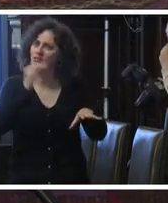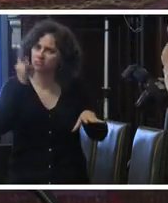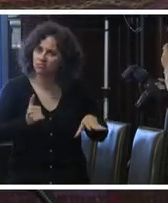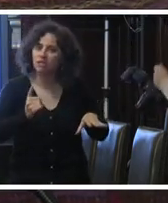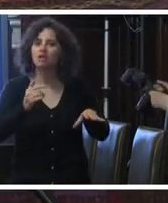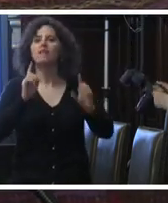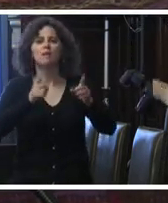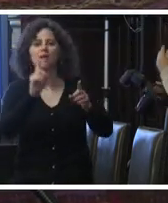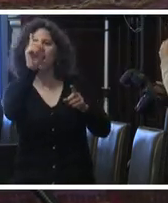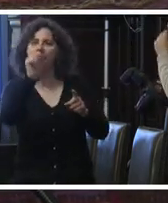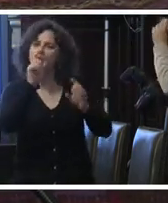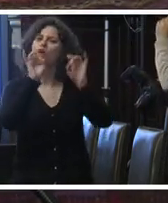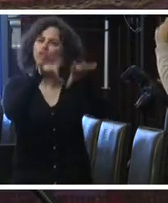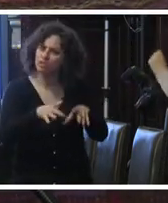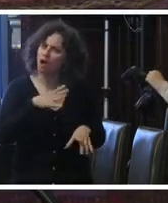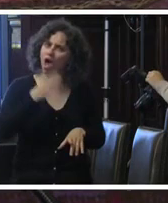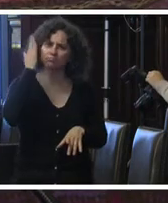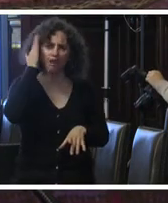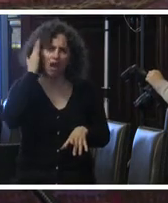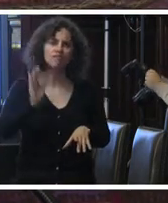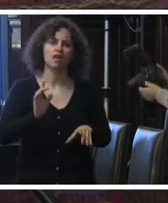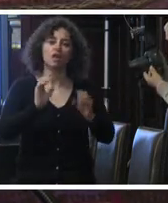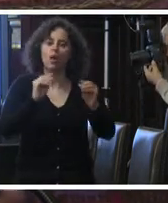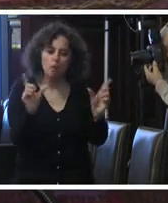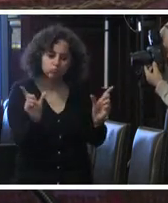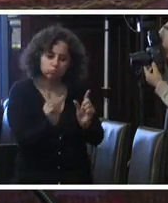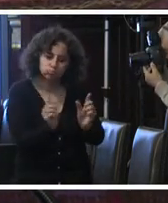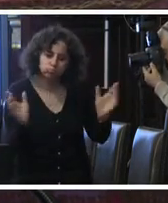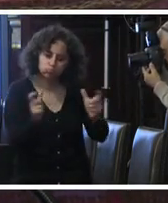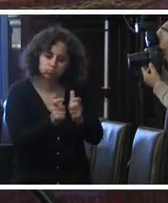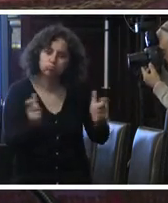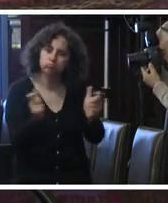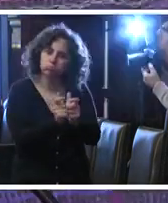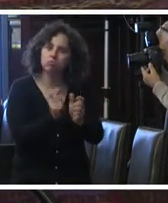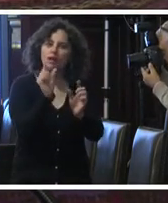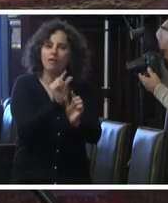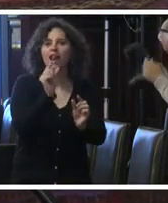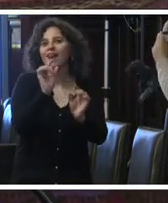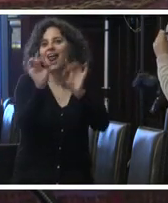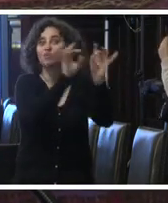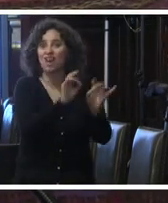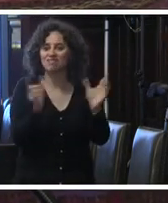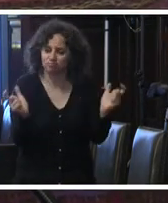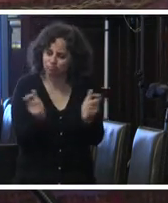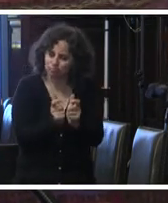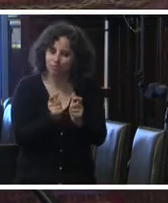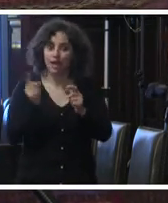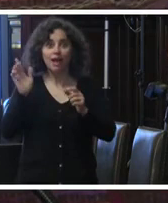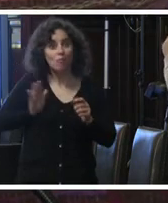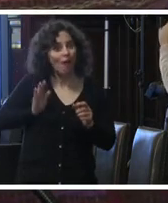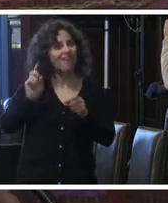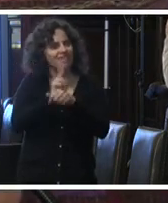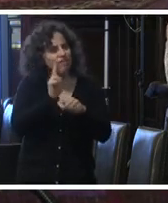sus fuentes de agua y también cómo se va reduciendo los bienes de la naturaleza, ellas como mujeres